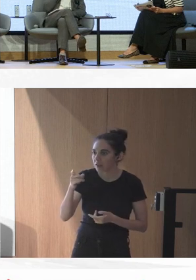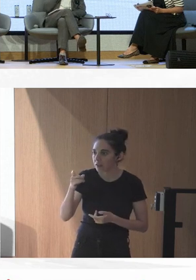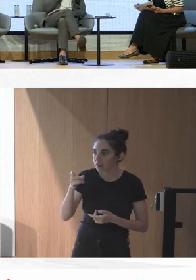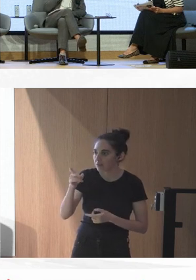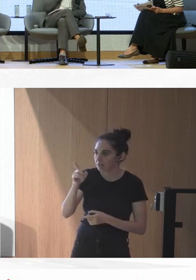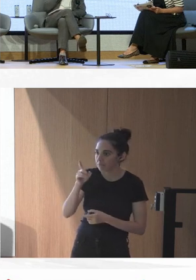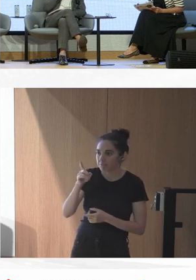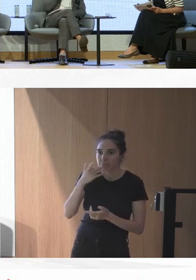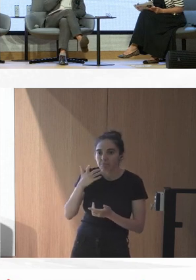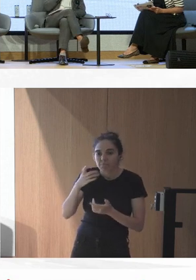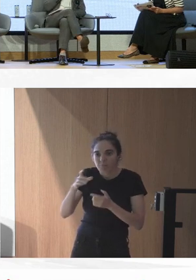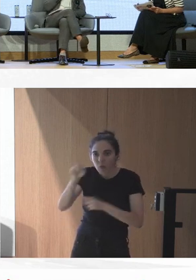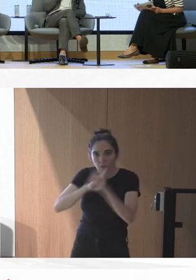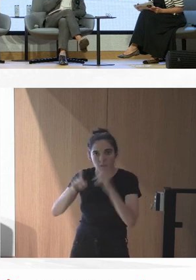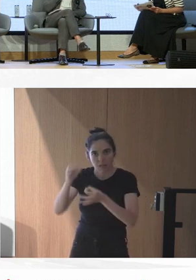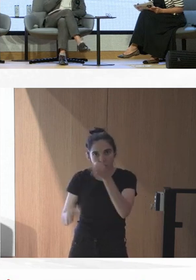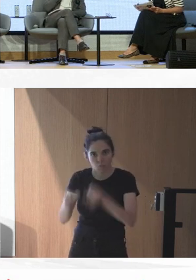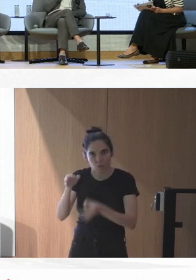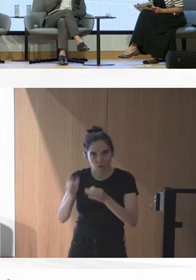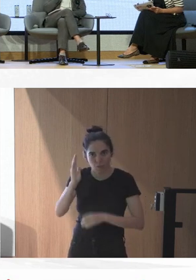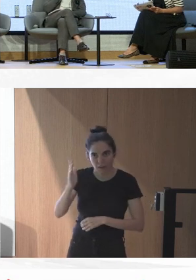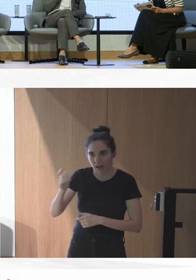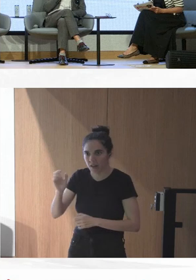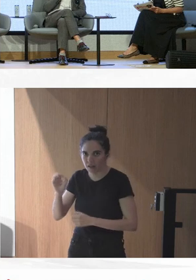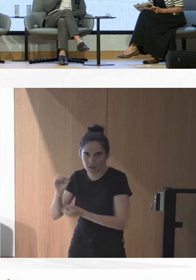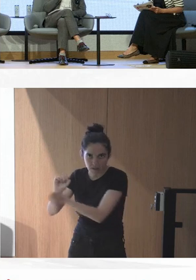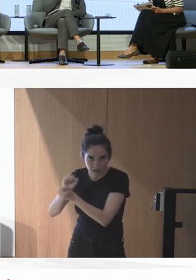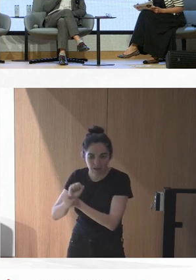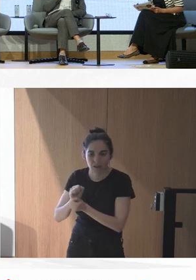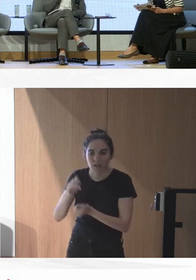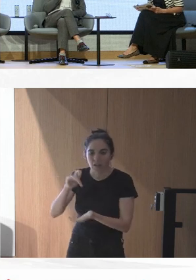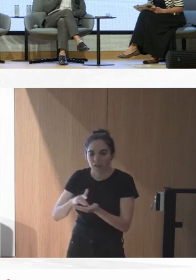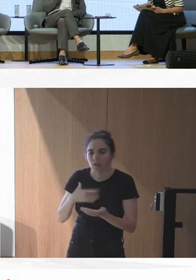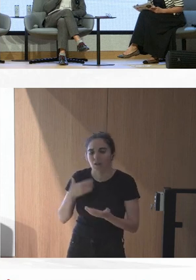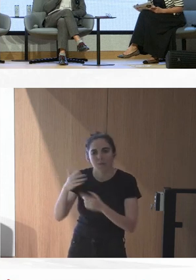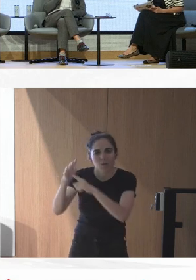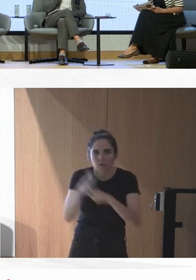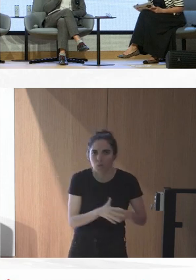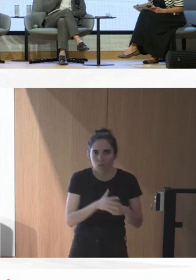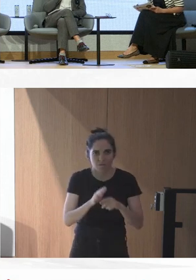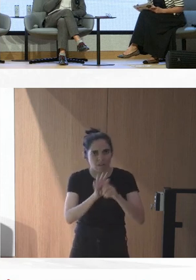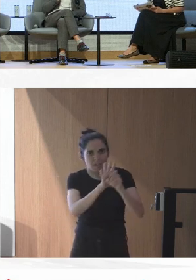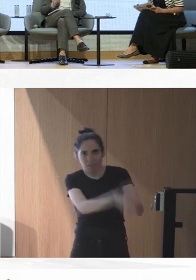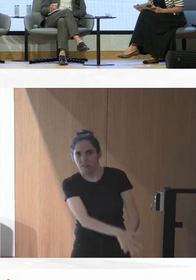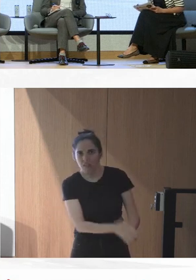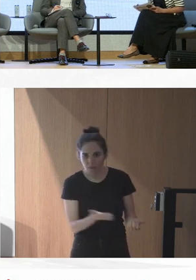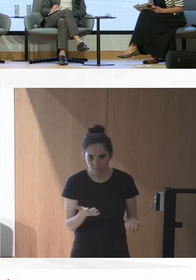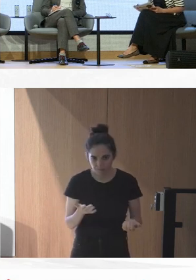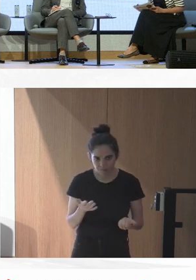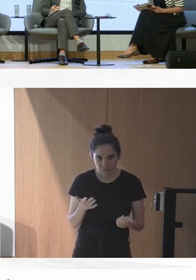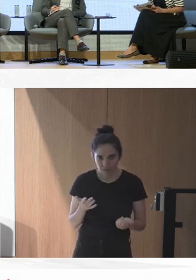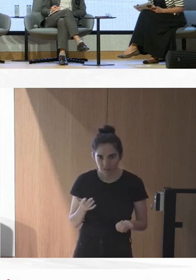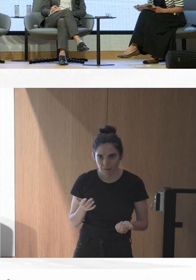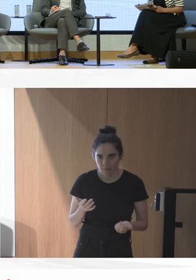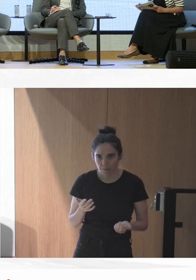penal y penitenciario comparten trayectorias de exclusión y de marginación, ¿no? Que las ponen justamente en un mayor